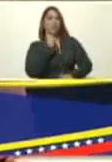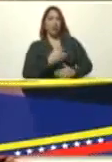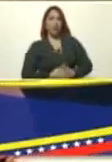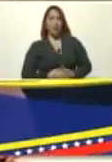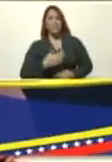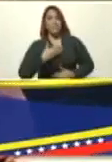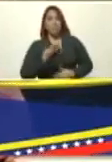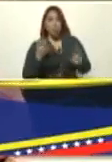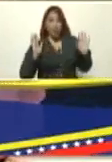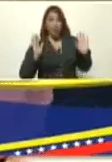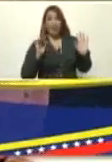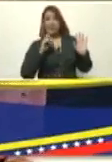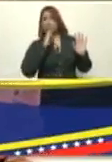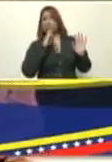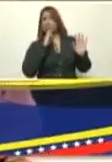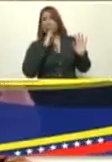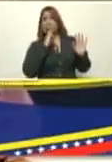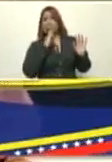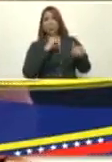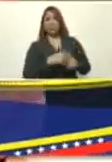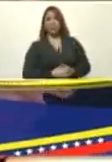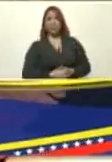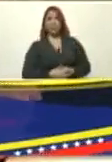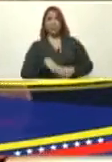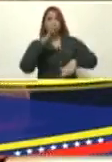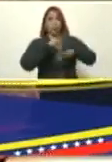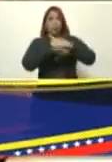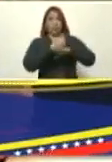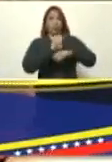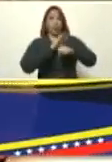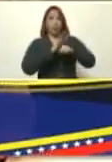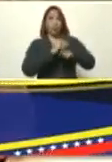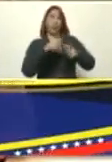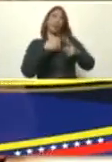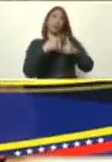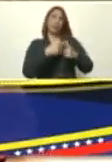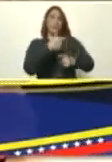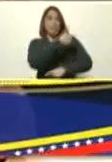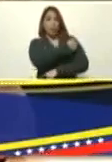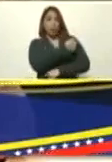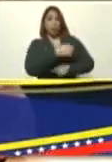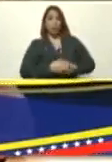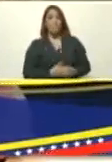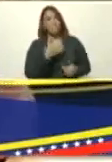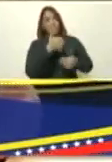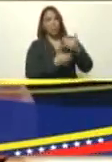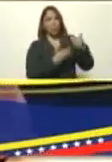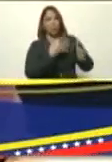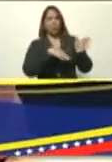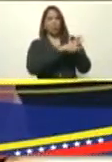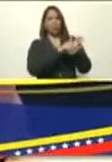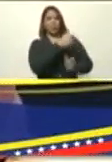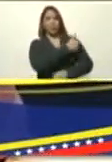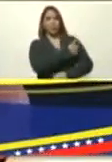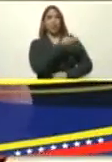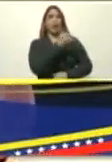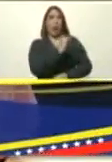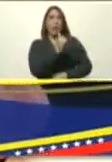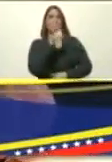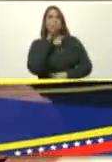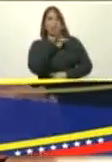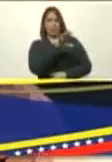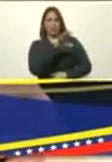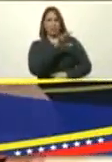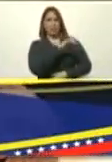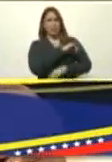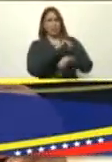pudiera complicarle a raíz del COVID-19. Así que las vacunas para el proceso de refuerzo están en el país y